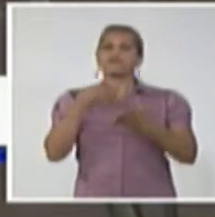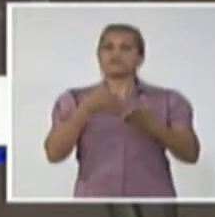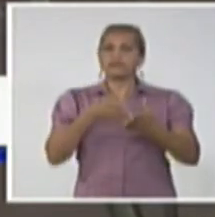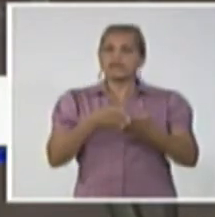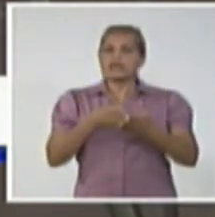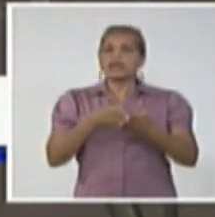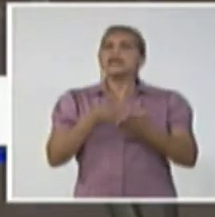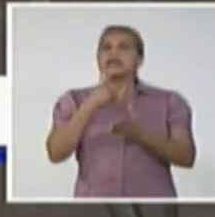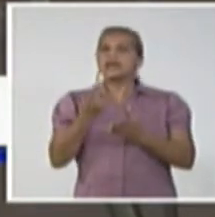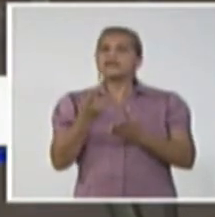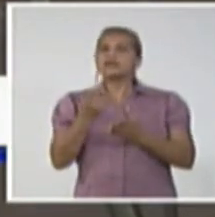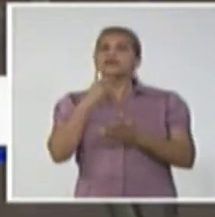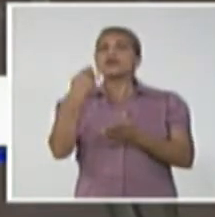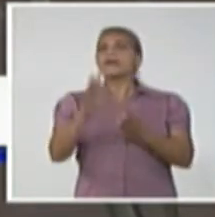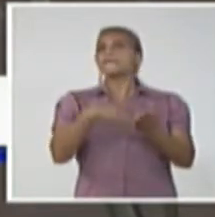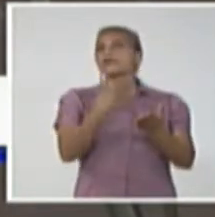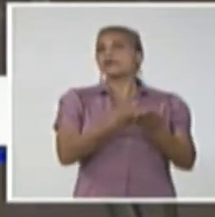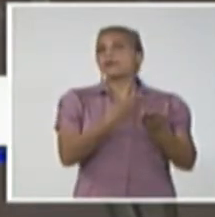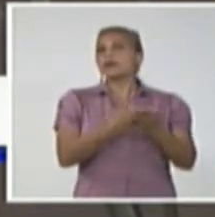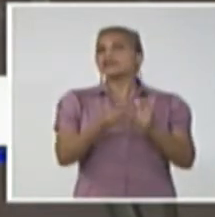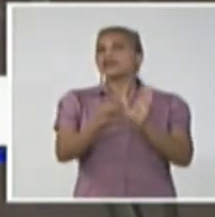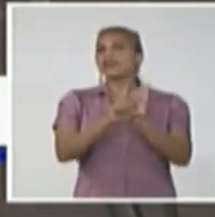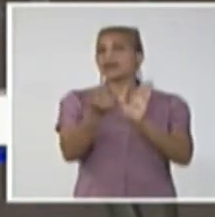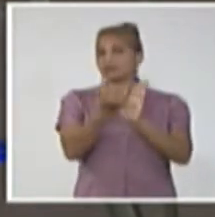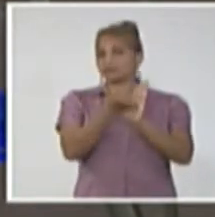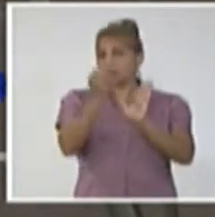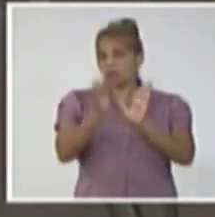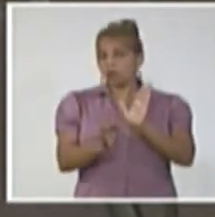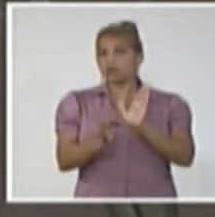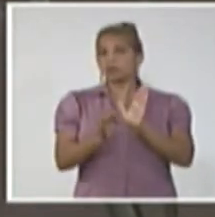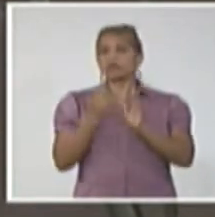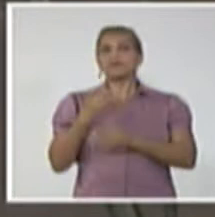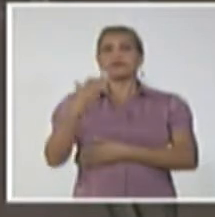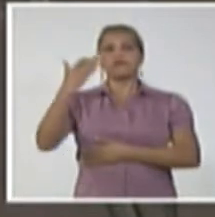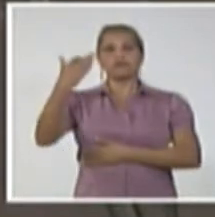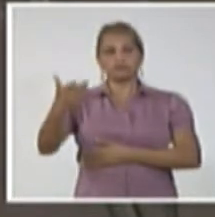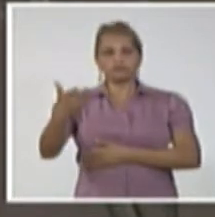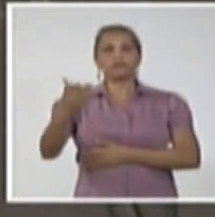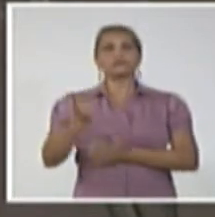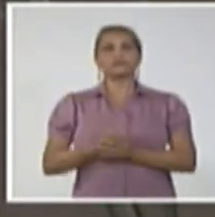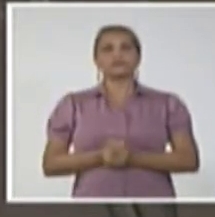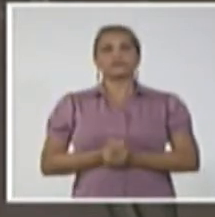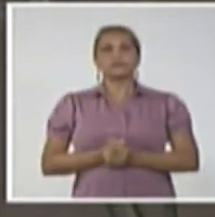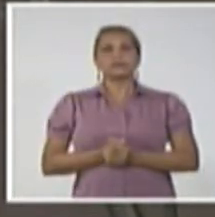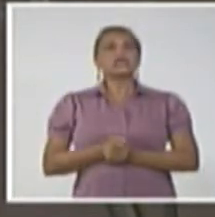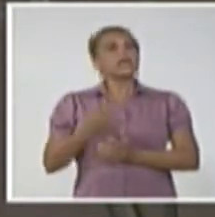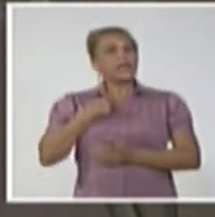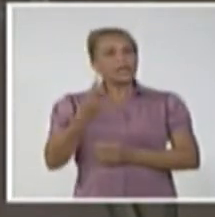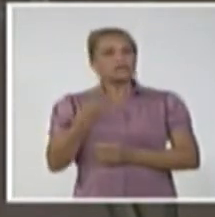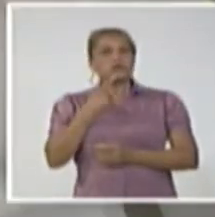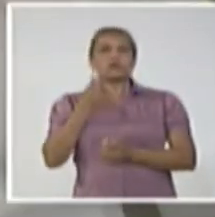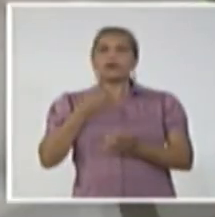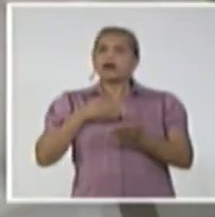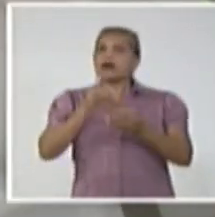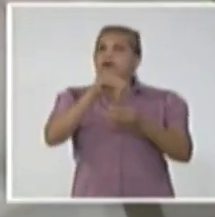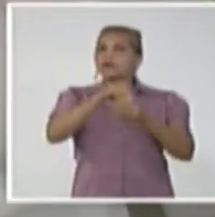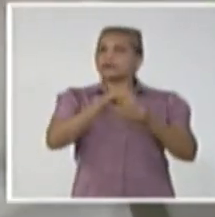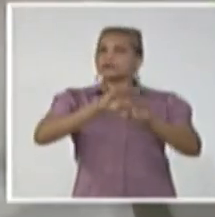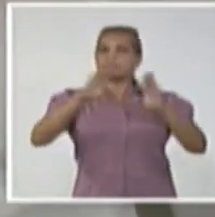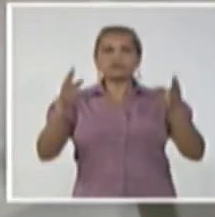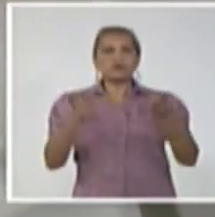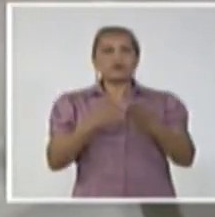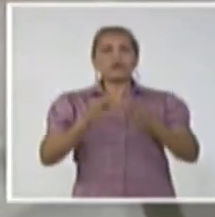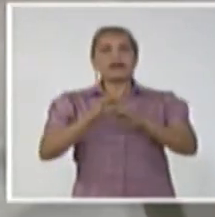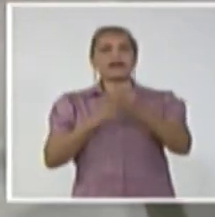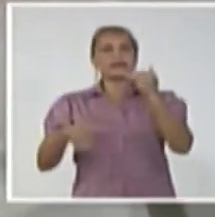código o una propuesta de código futurista prácticamente, que nos ubicará de nuevo como país en la vanguardia de estos temas a nivel